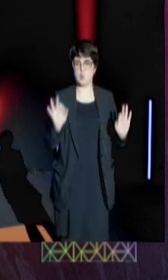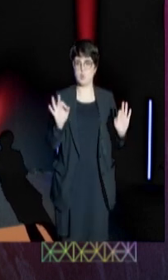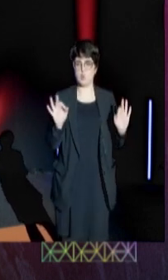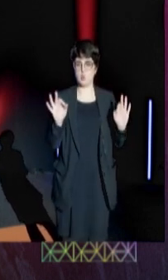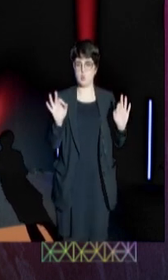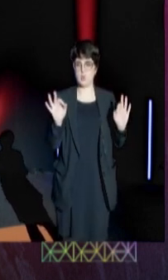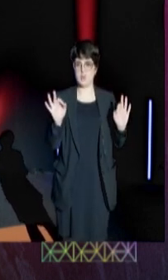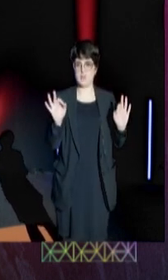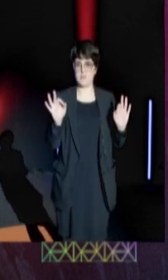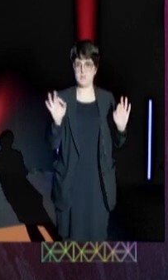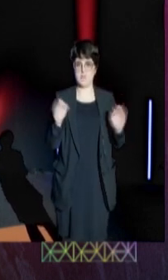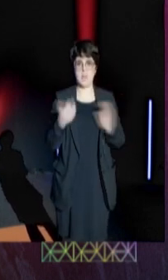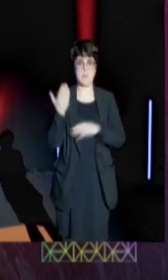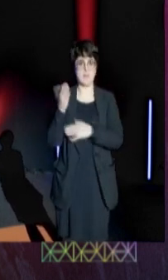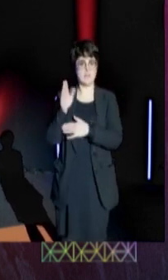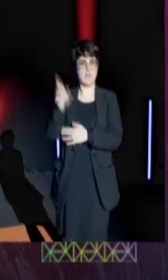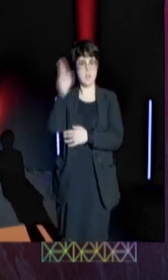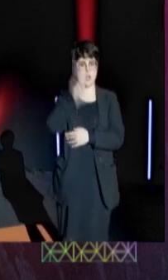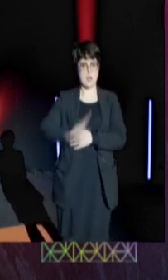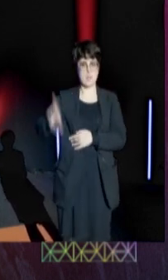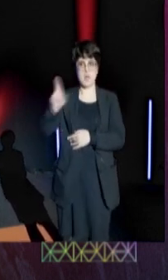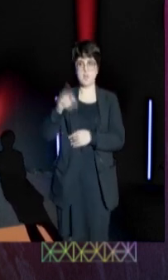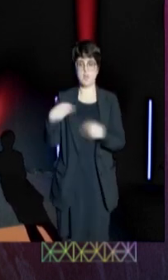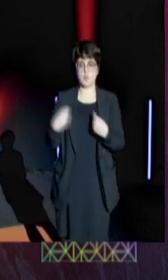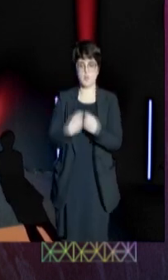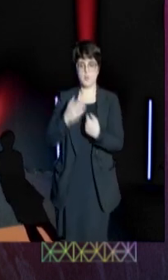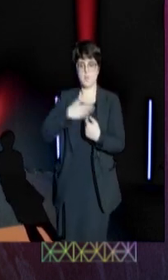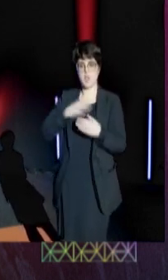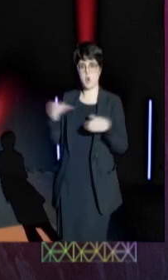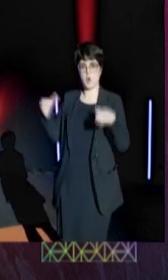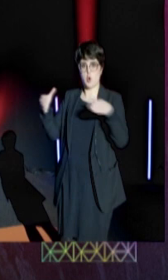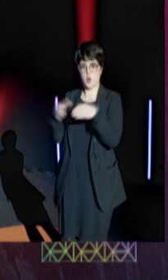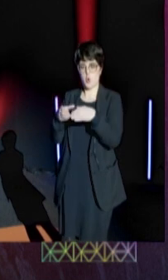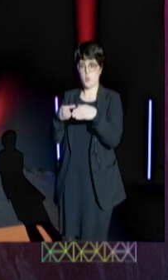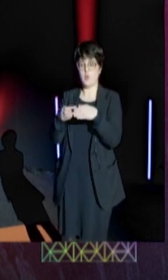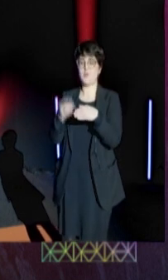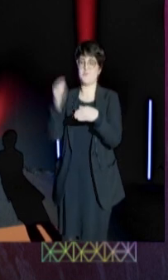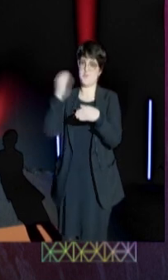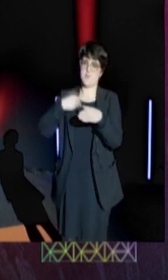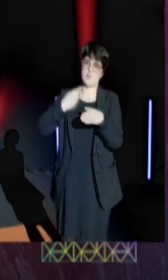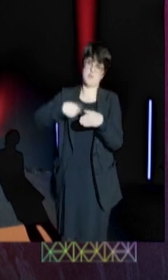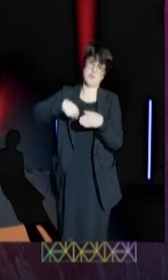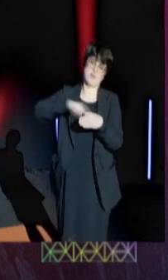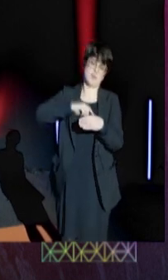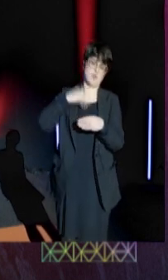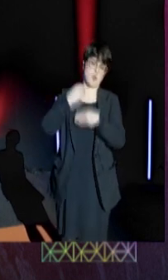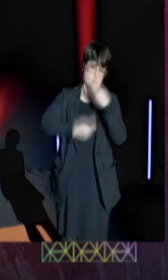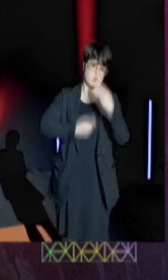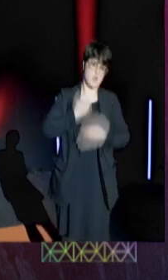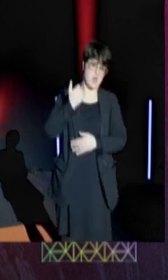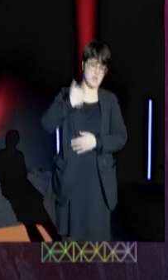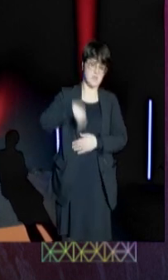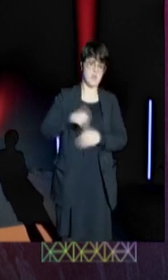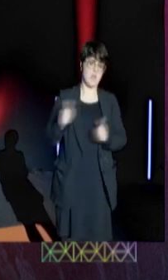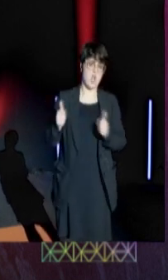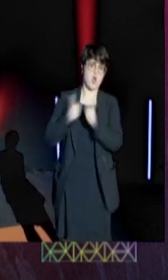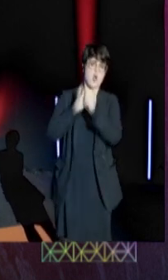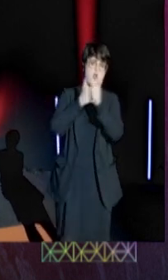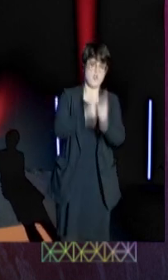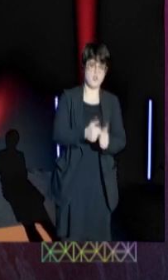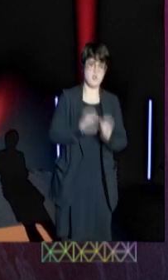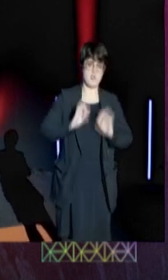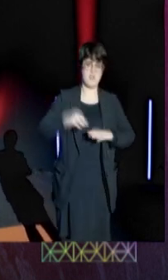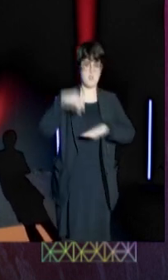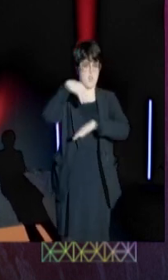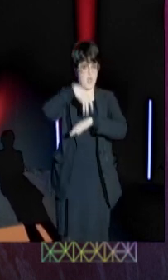la la la presentación con mi equipo y dado que nosotros ya somos usuarios del del copilot de